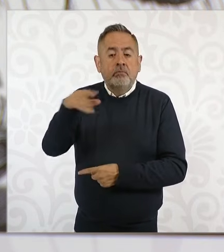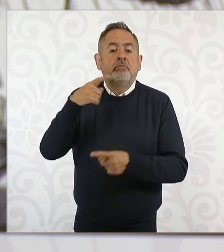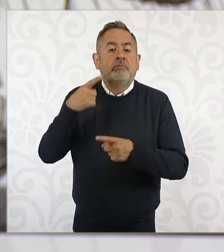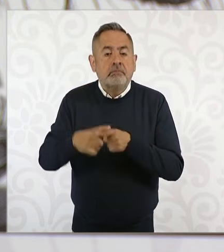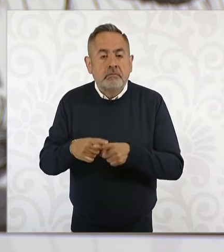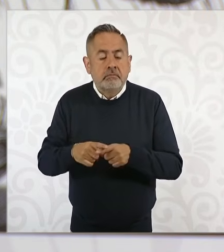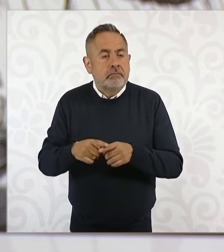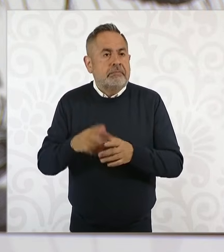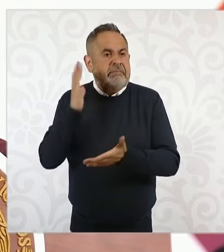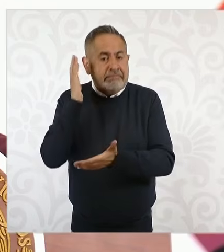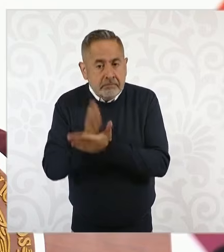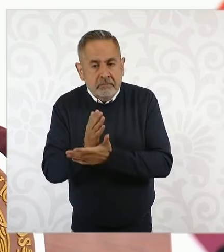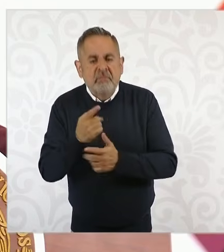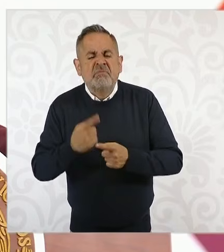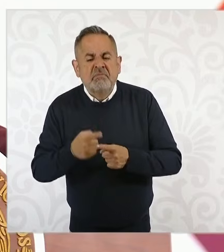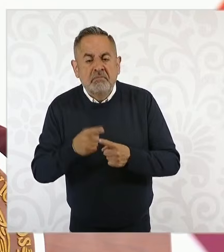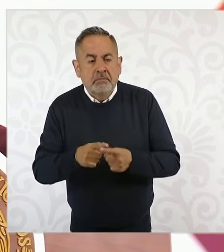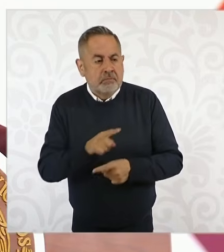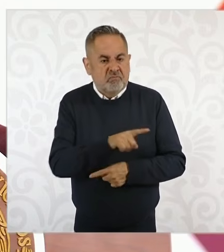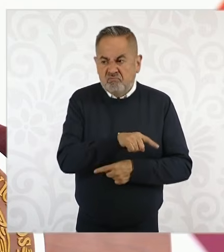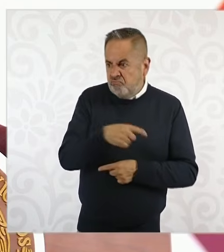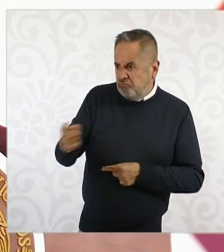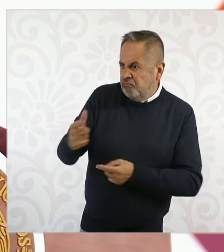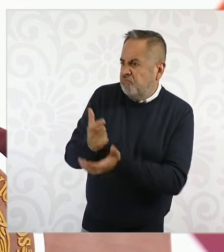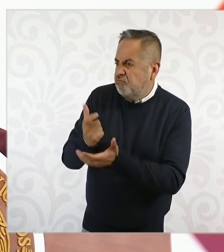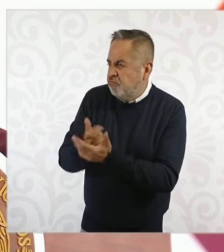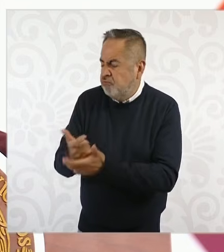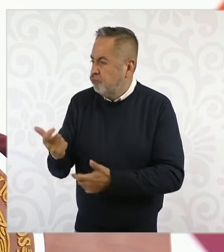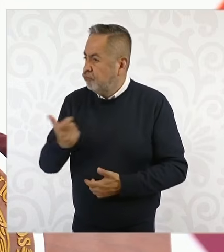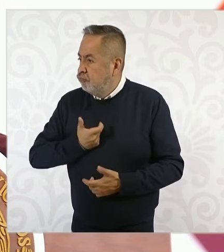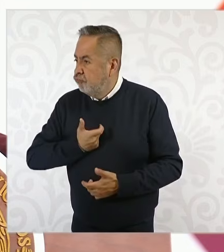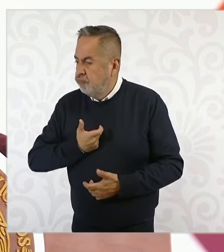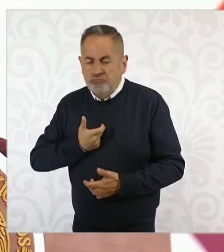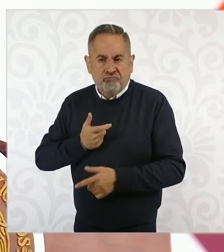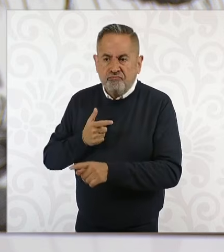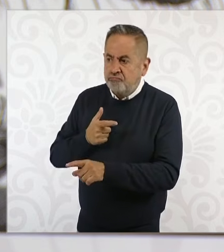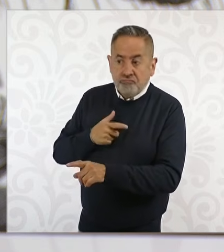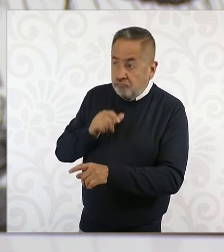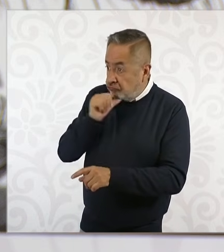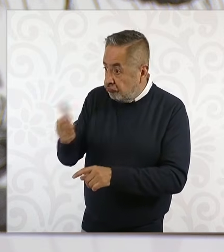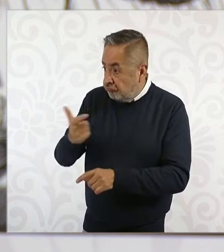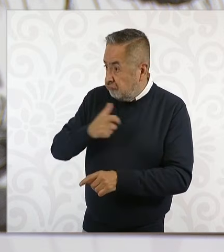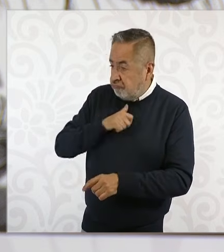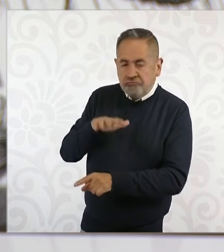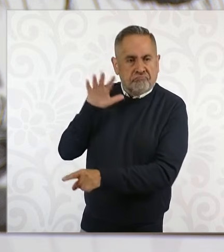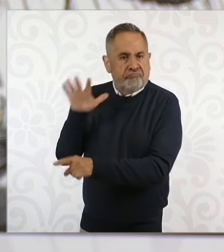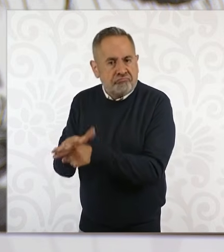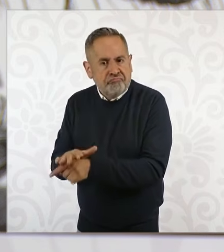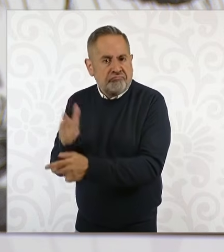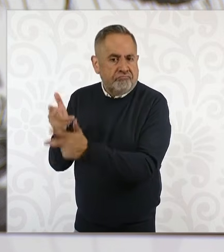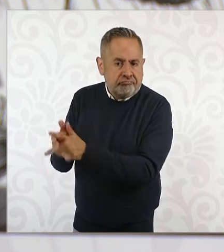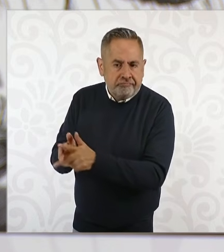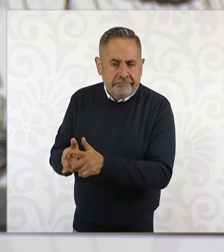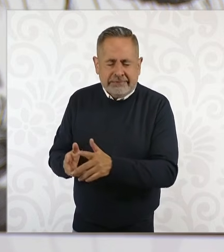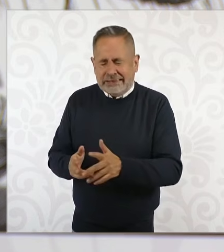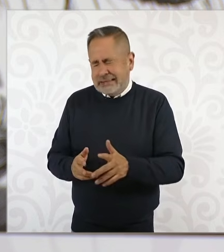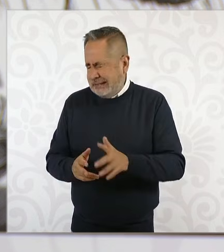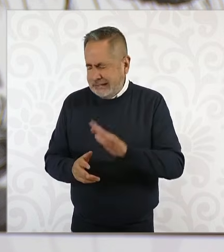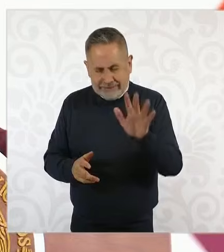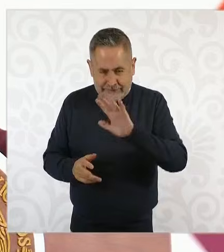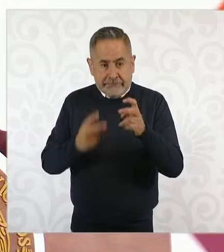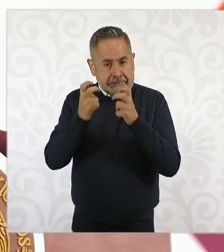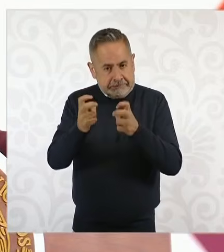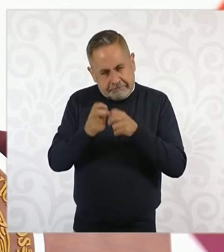es la extorsión a ciertos sectores de la economía que todavía siguen impactando. Y